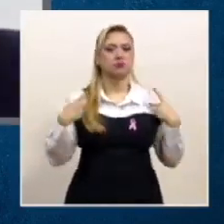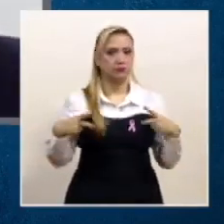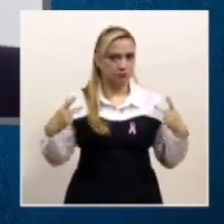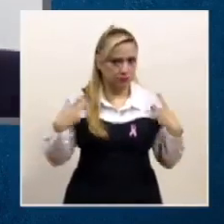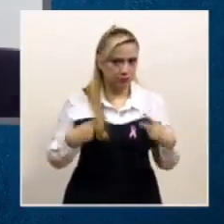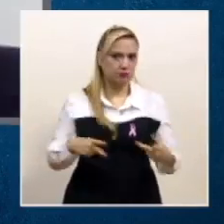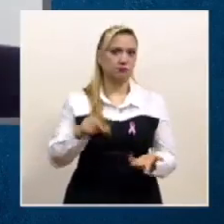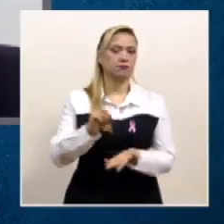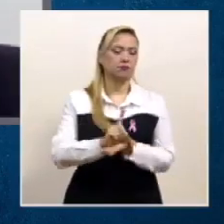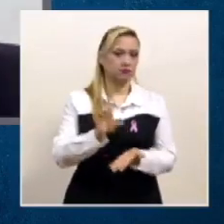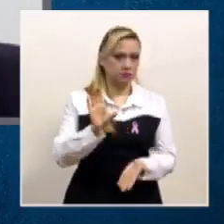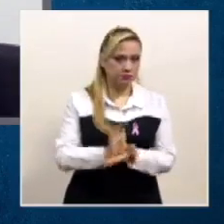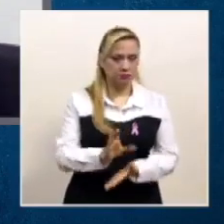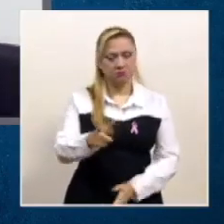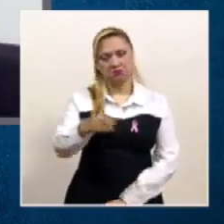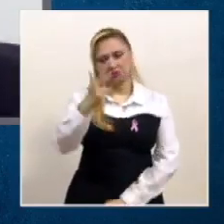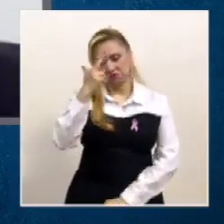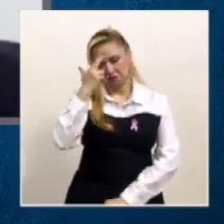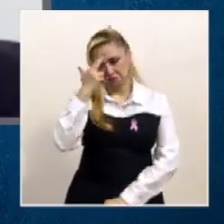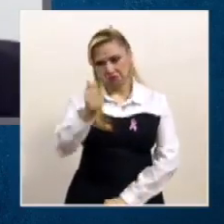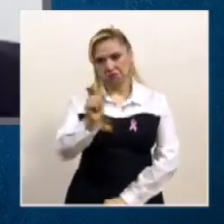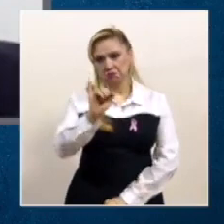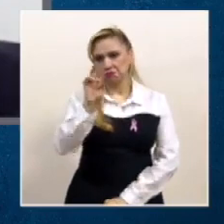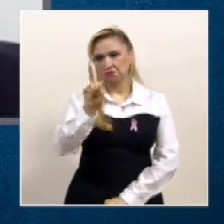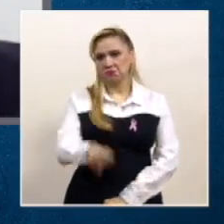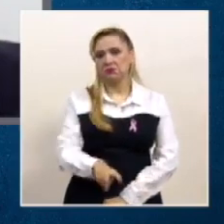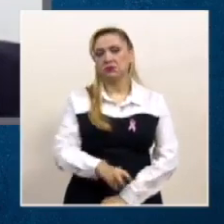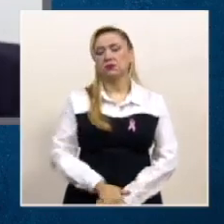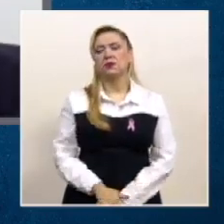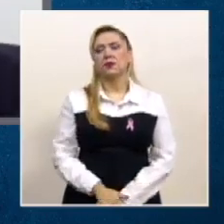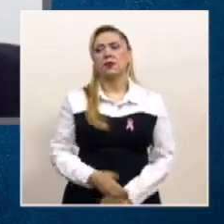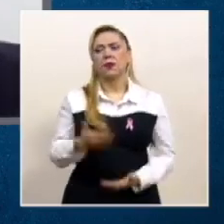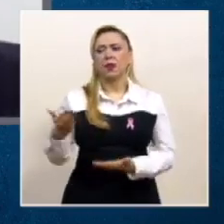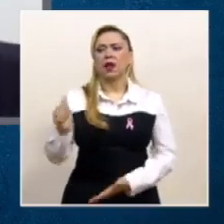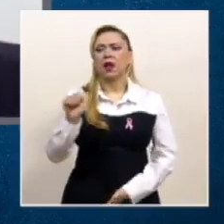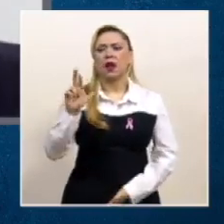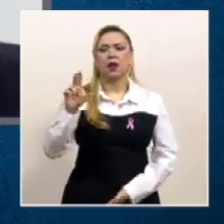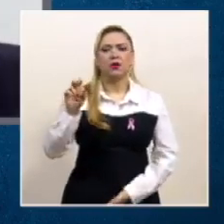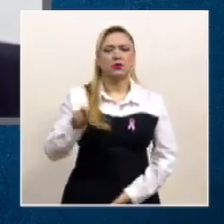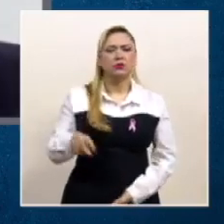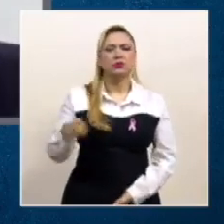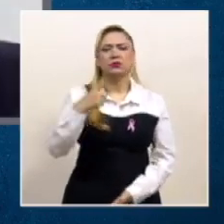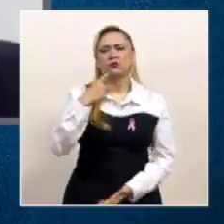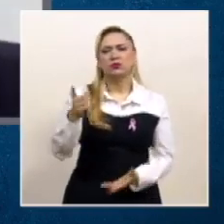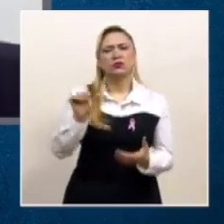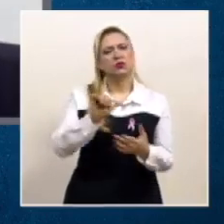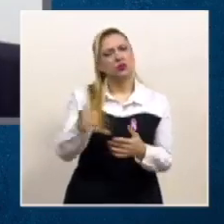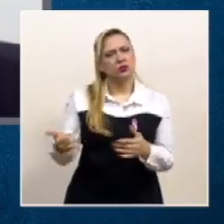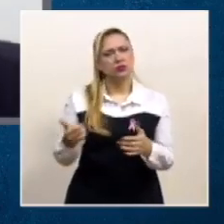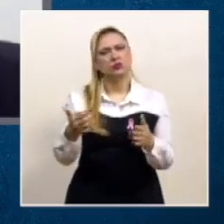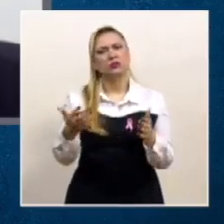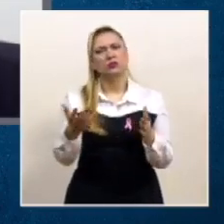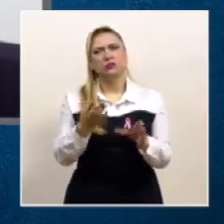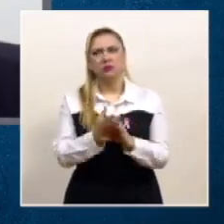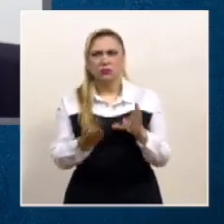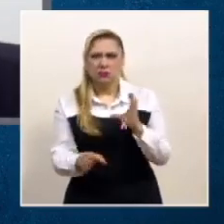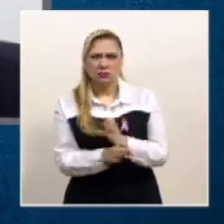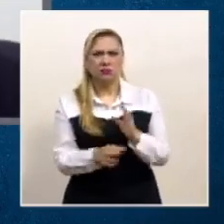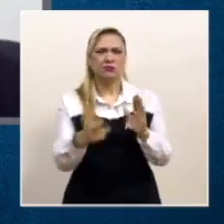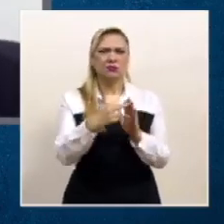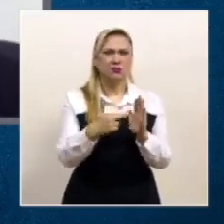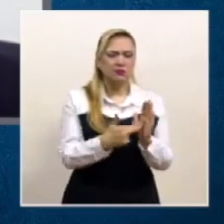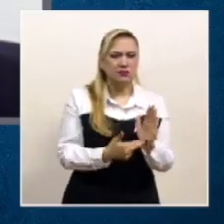de participación de las personas con discapacidad. Aarón, me gustaría también preguntarte de otros mecanismos, ¿no? Se ha hablado también de la